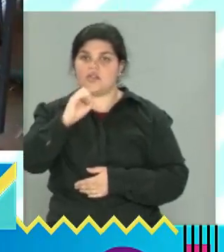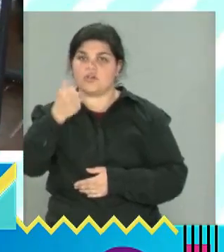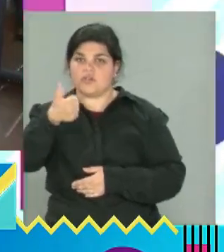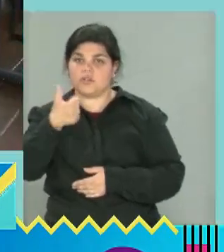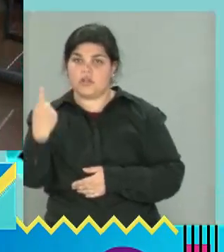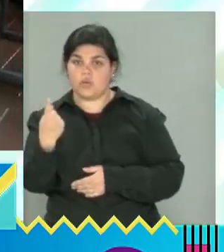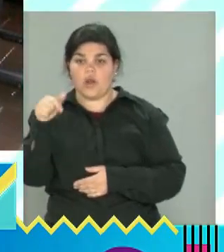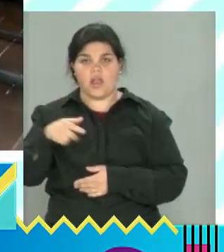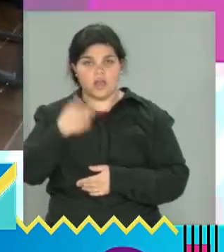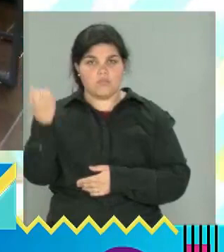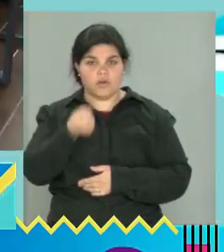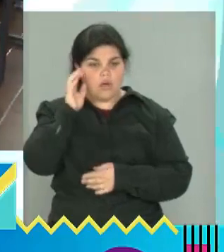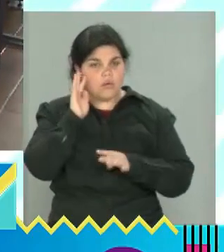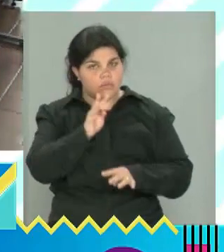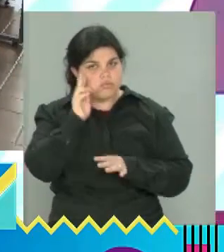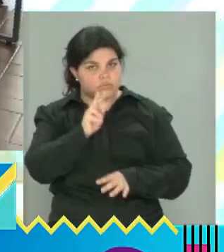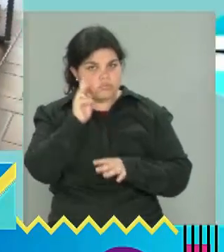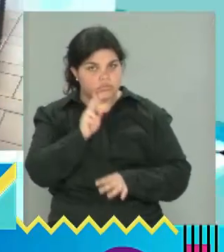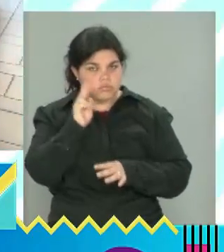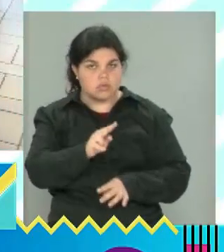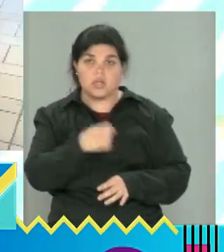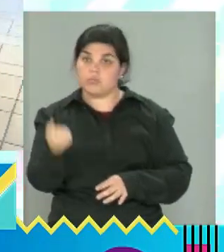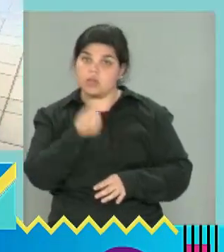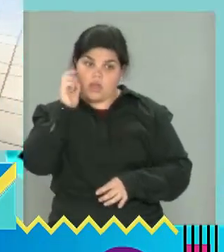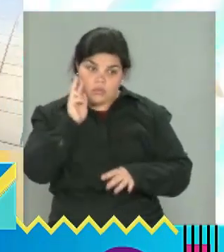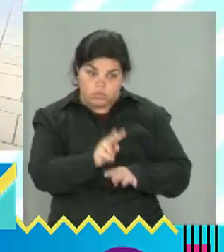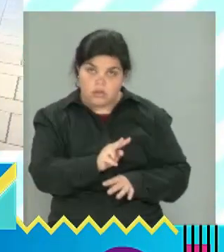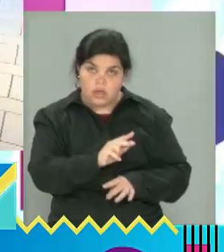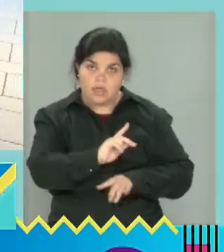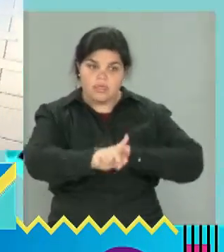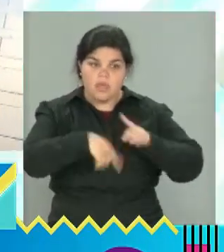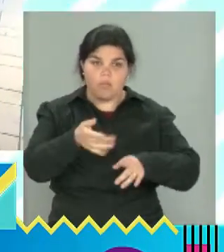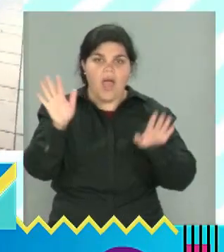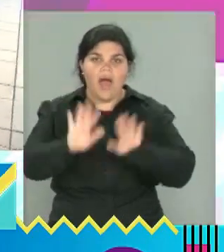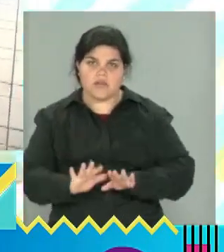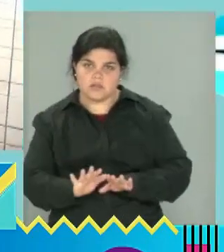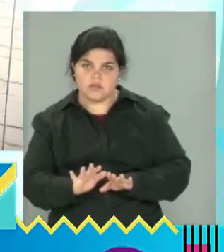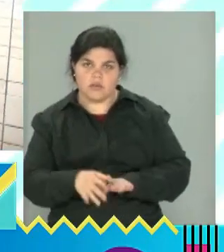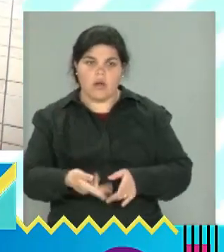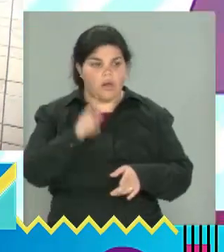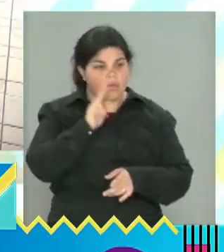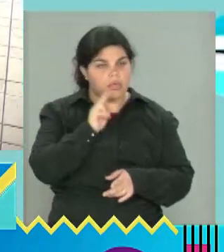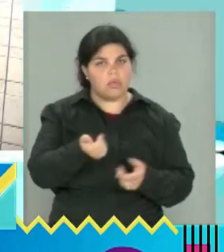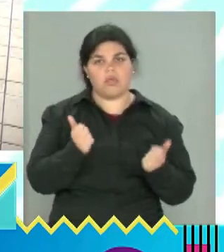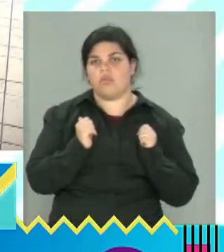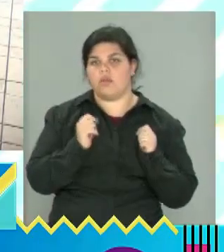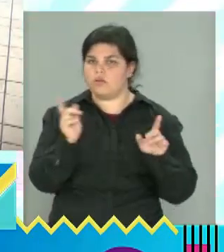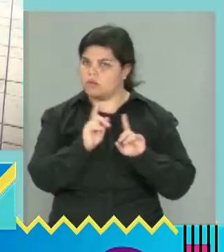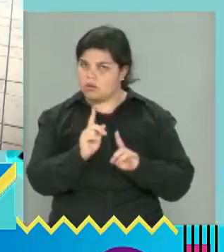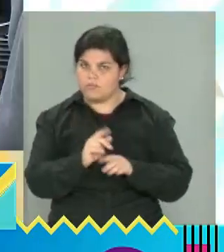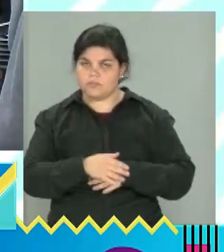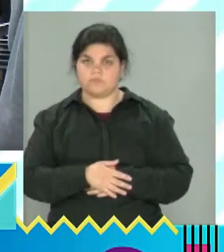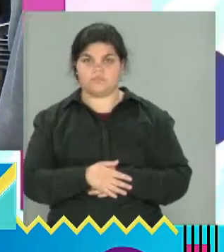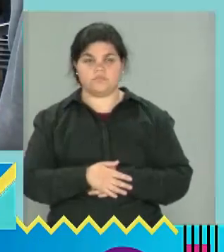activa de ellos. Pero no es solo escucharlos, sino con eso que están diciendo poder accionar y hacer algo. Bien, y en